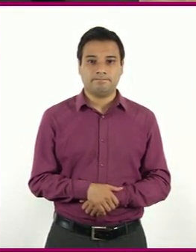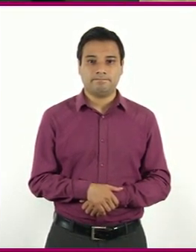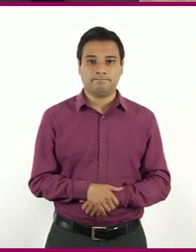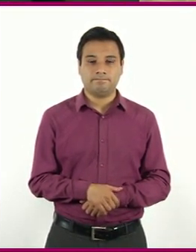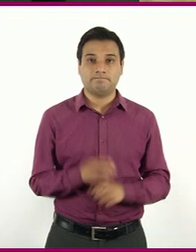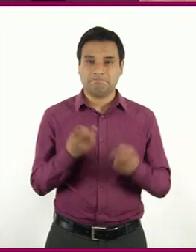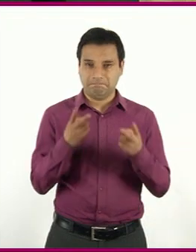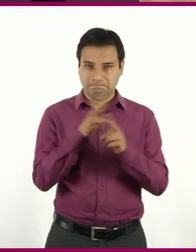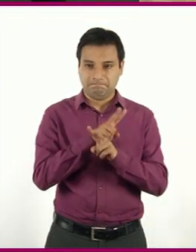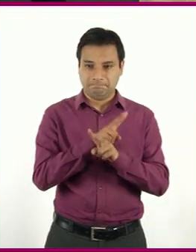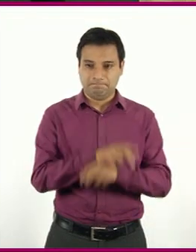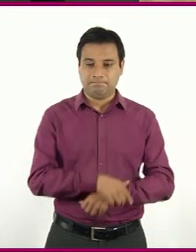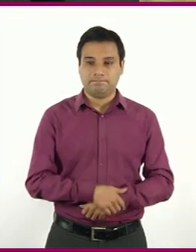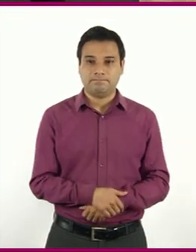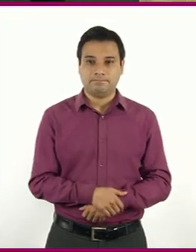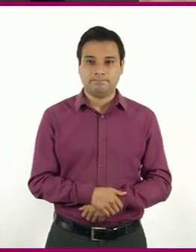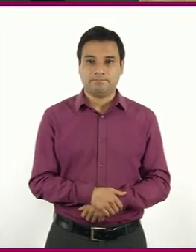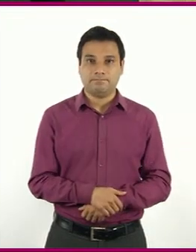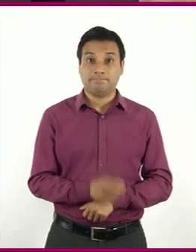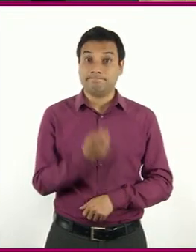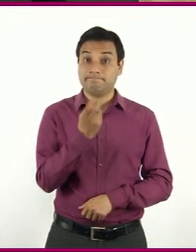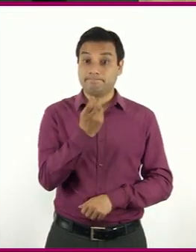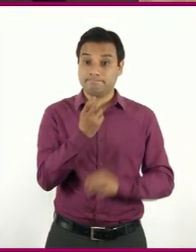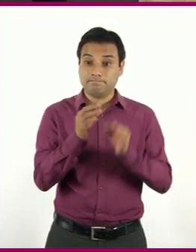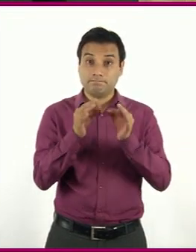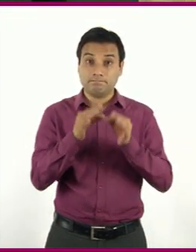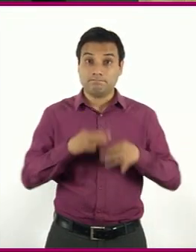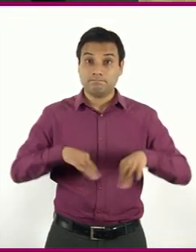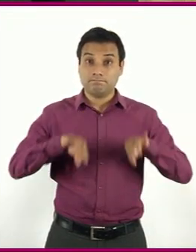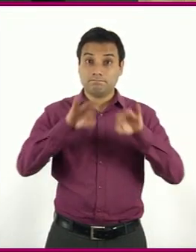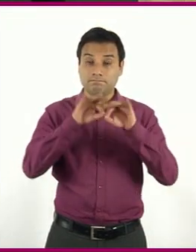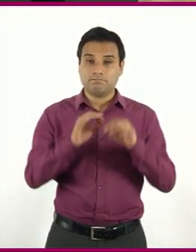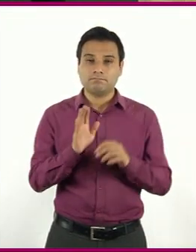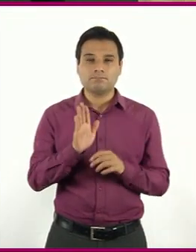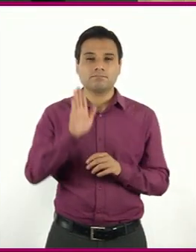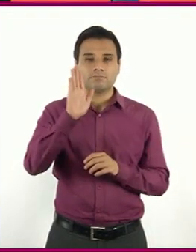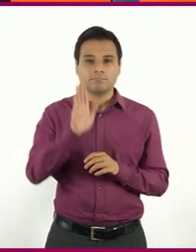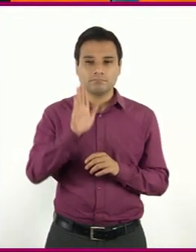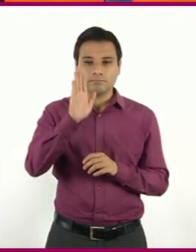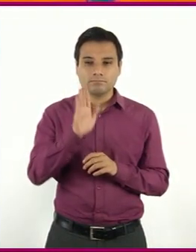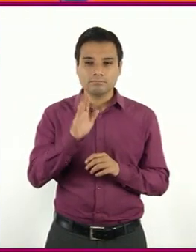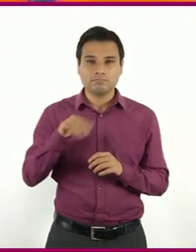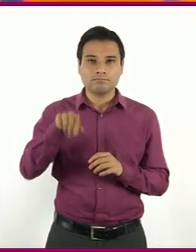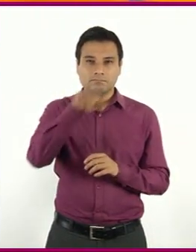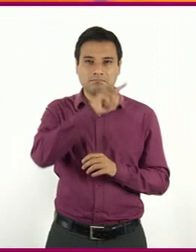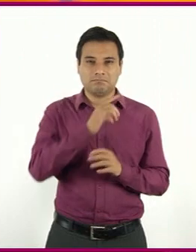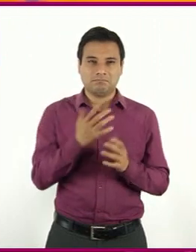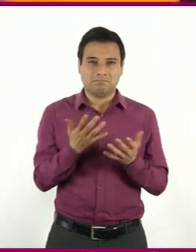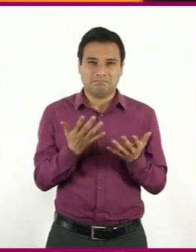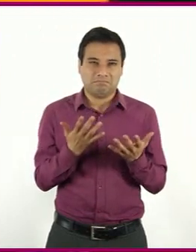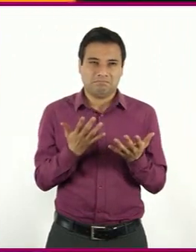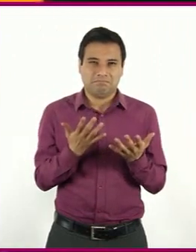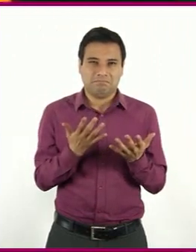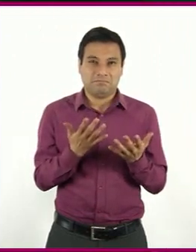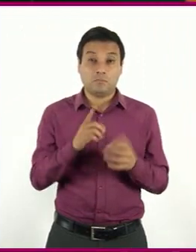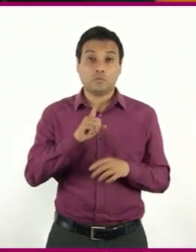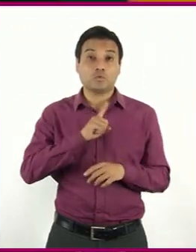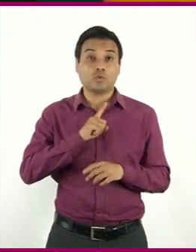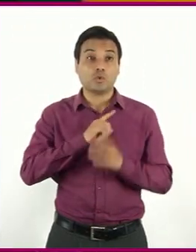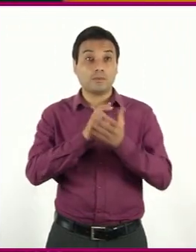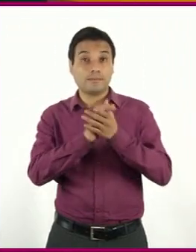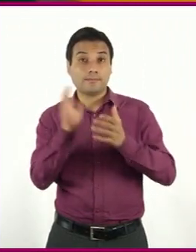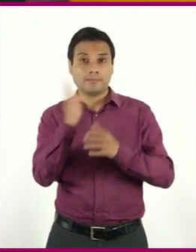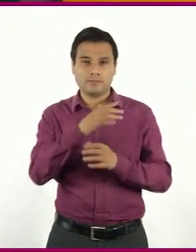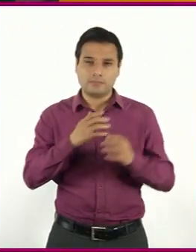Cambio de brazo. Este estiramiento es importante, maestro, porque aunque parezca que solo utilizamos las manos con la pelota, utilizamos todo el cuerpo al correr, al